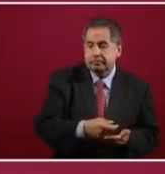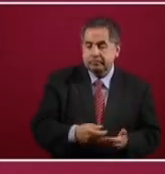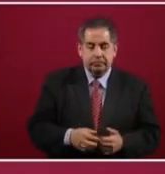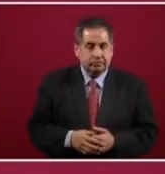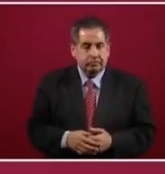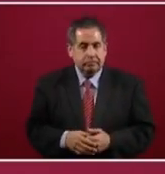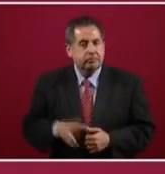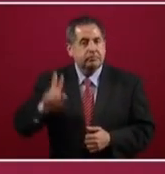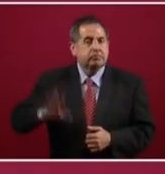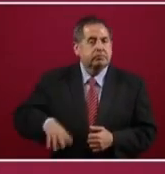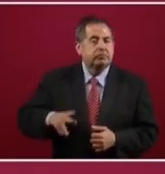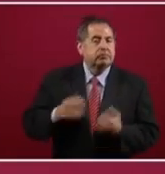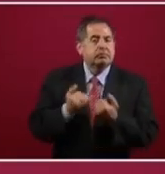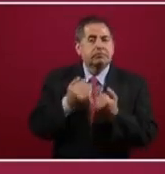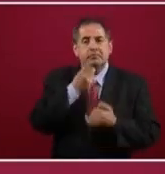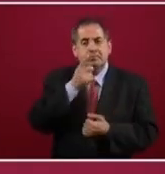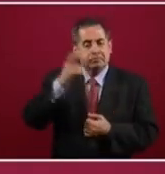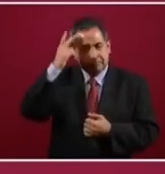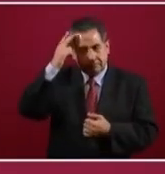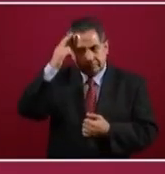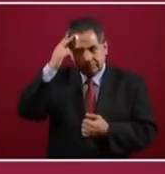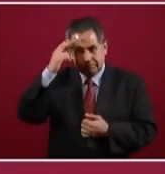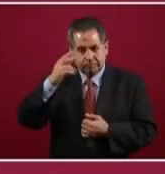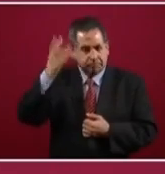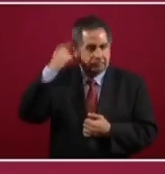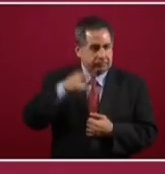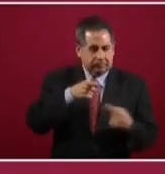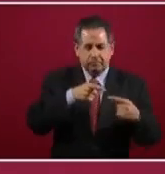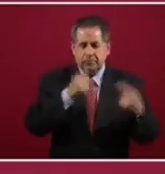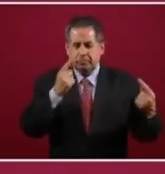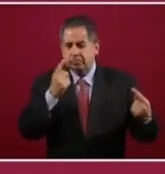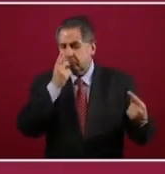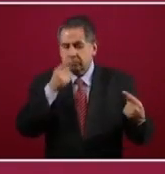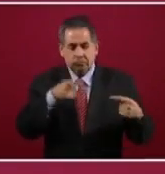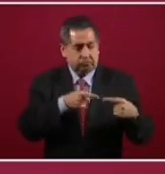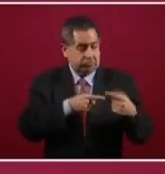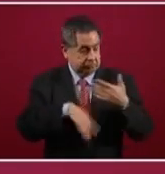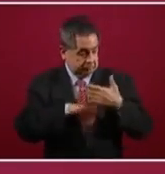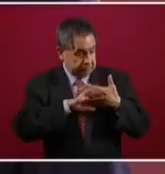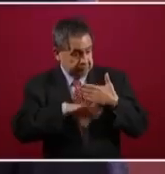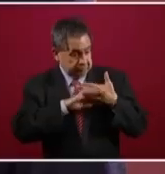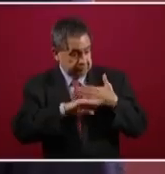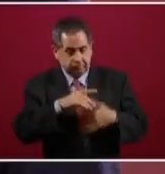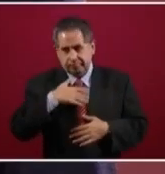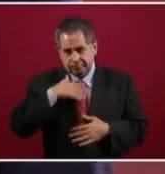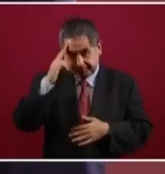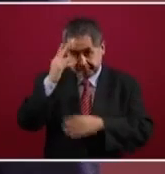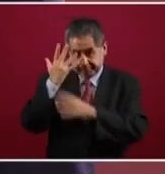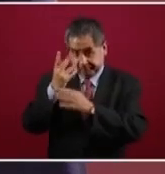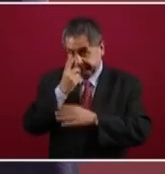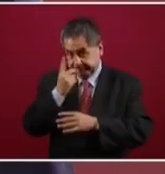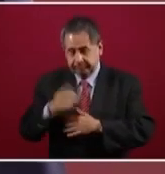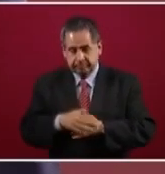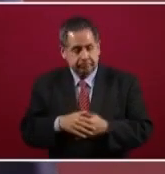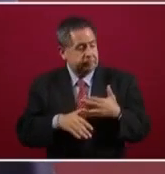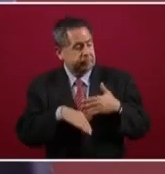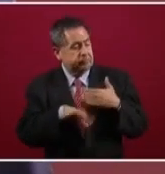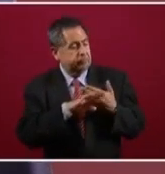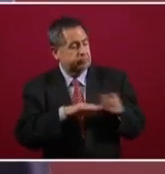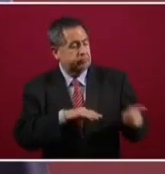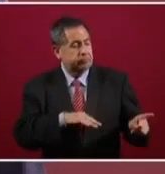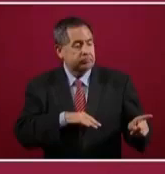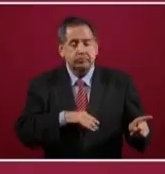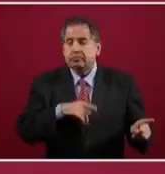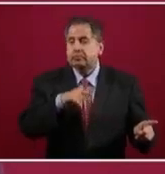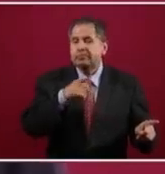Como decía Porfirio Díaz, cuando había un opositor que lo criticaba, decía: ese gallo quiere